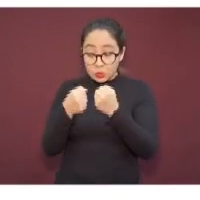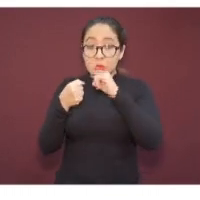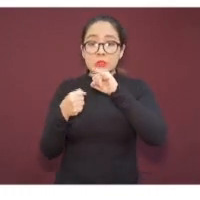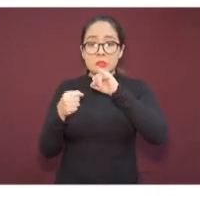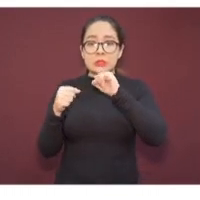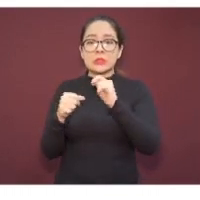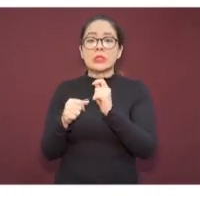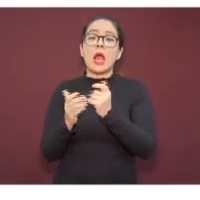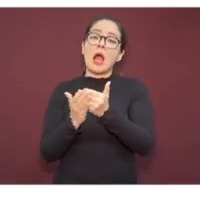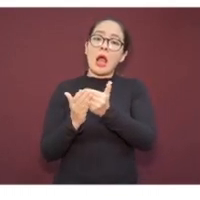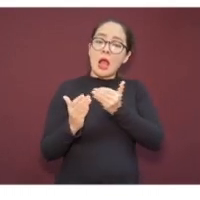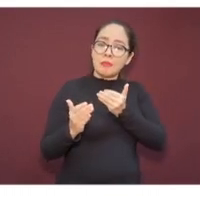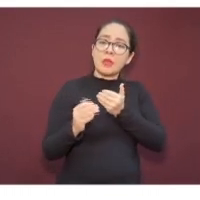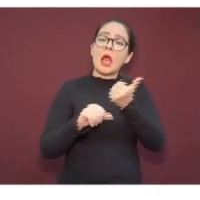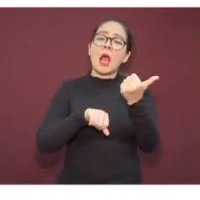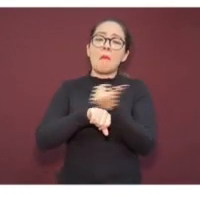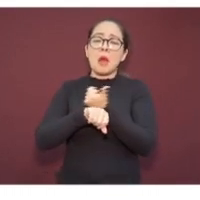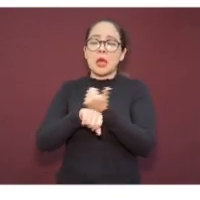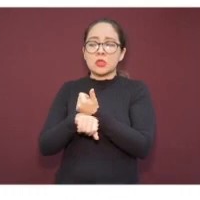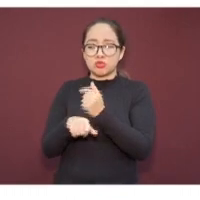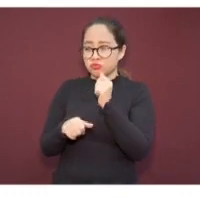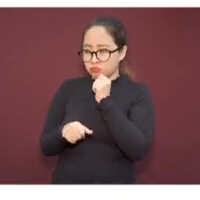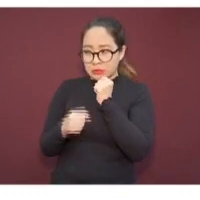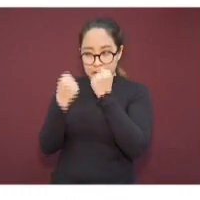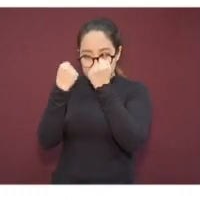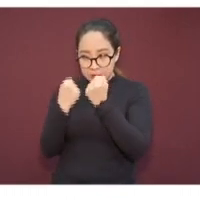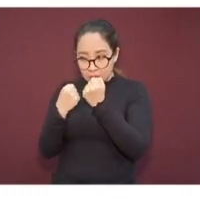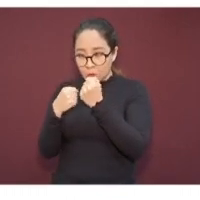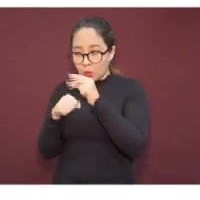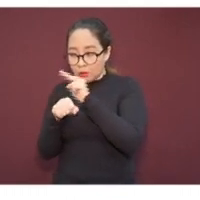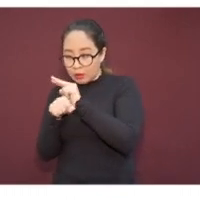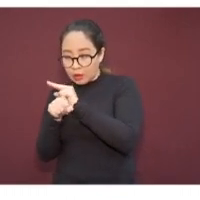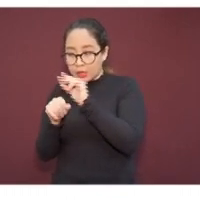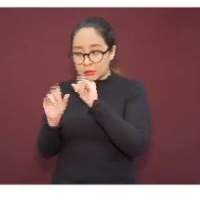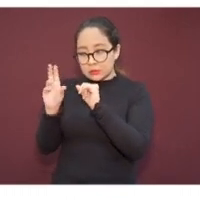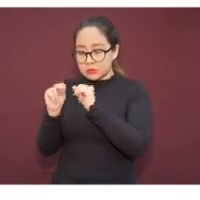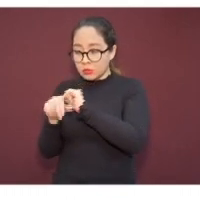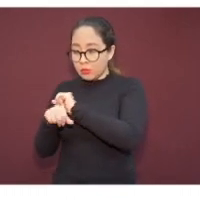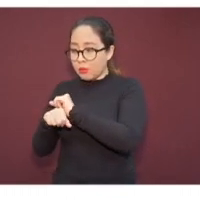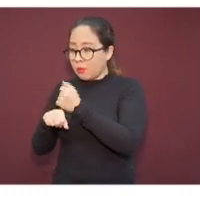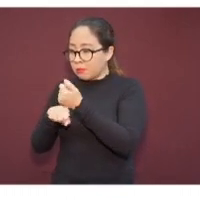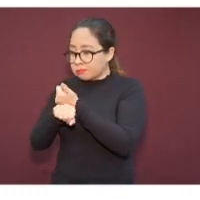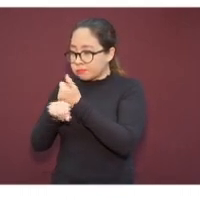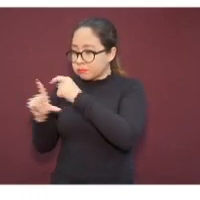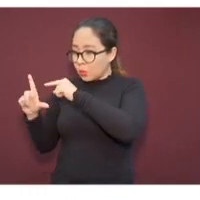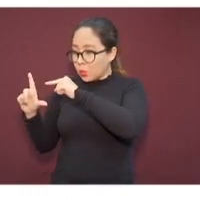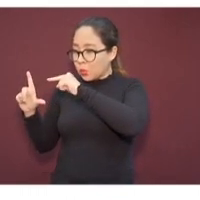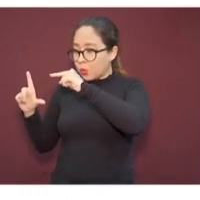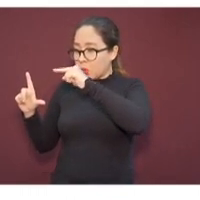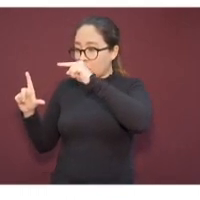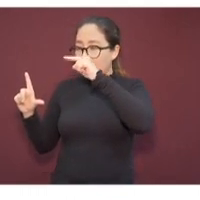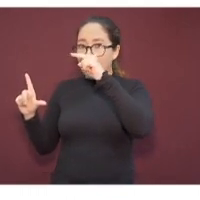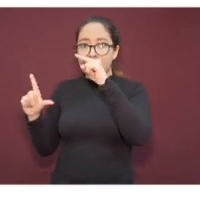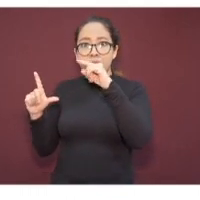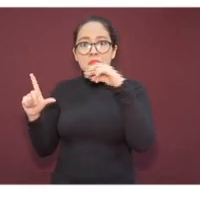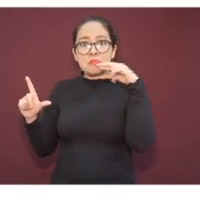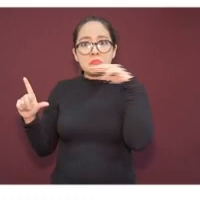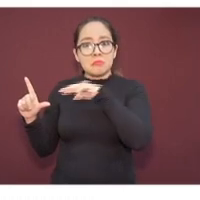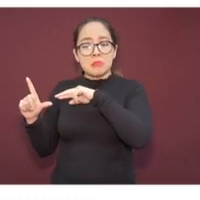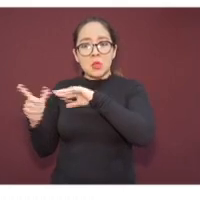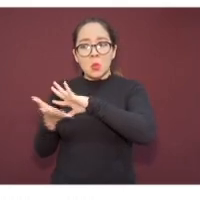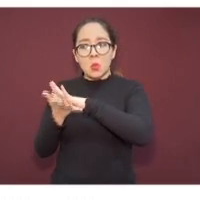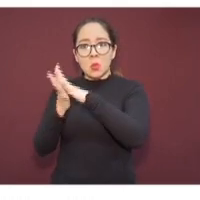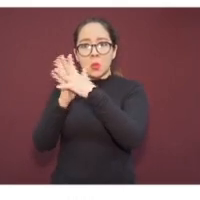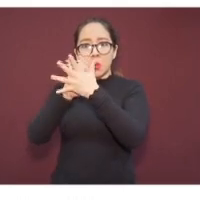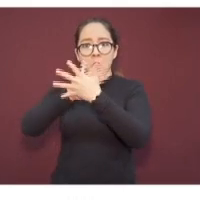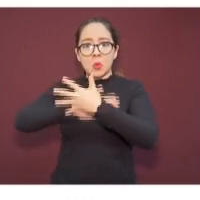por fecha de inicio se transforman en rojo. Nos muestran la carga de la enfermedad y la velocidad con la que el